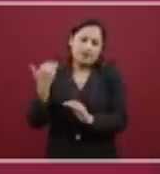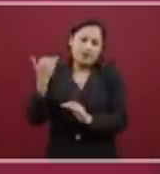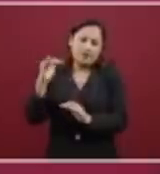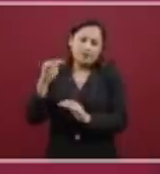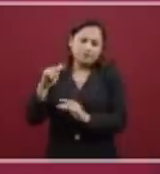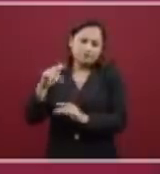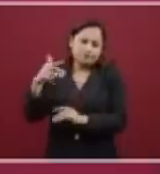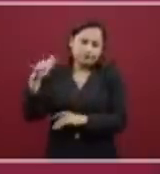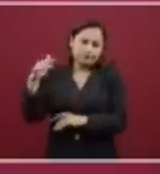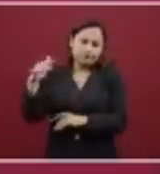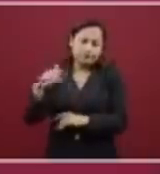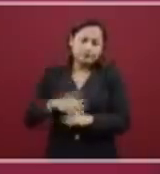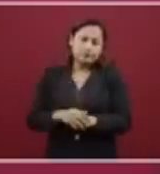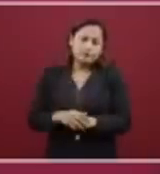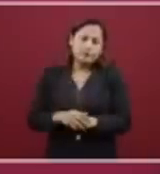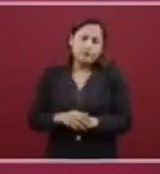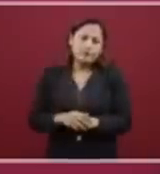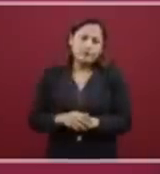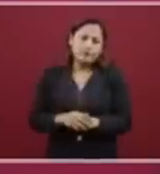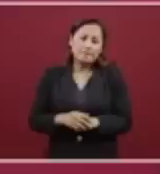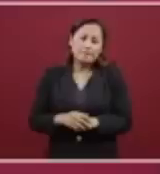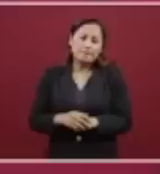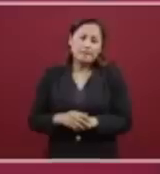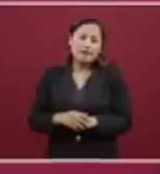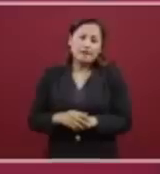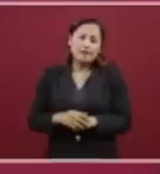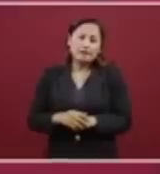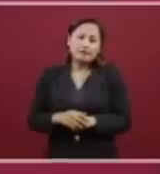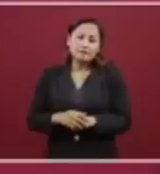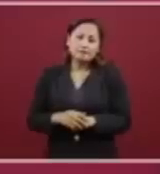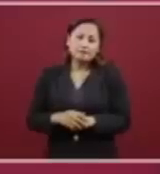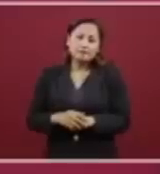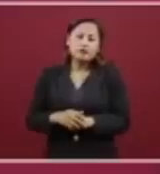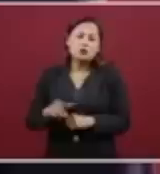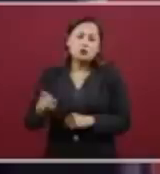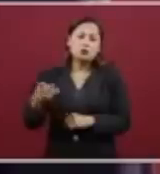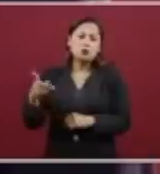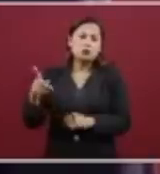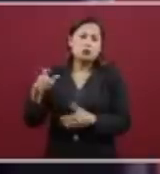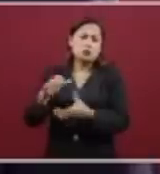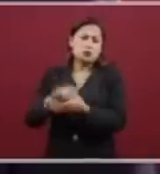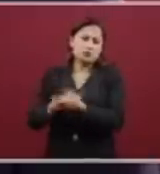tuvo su esposa una niña